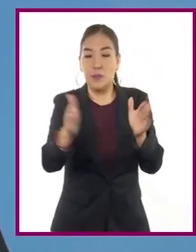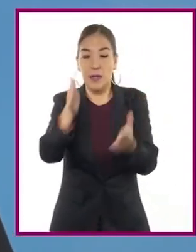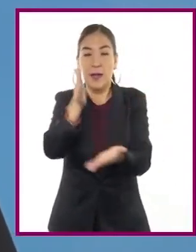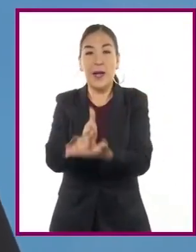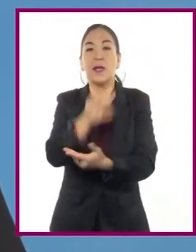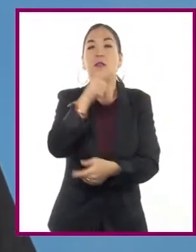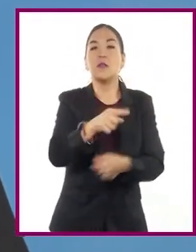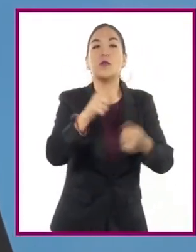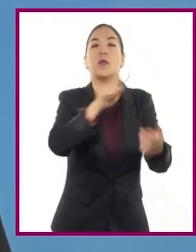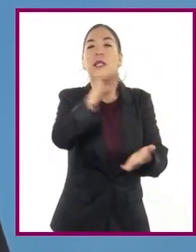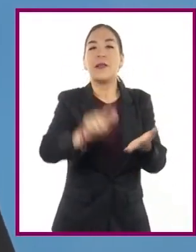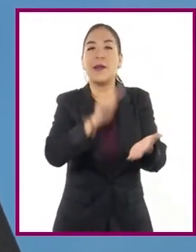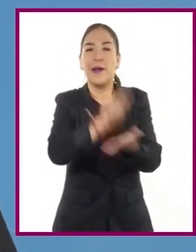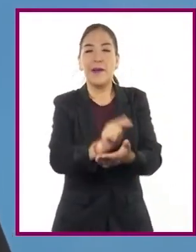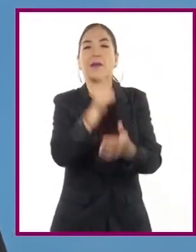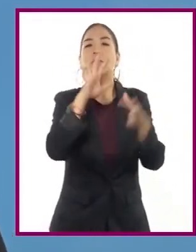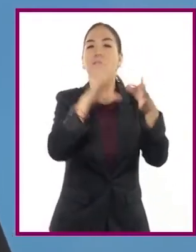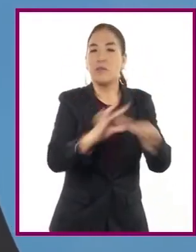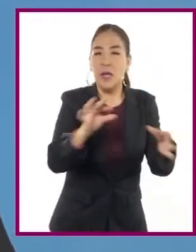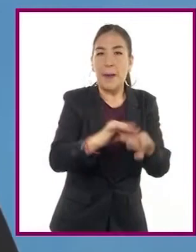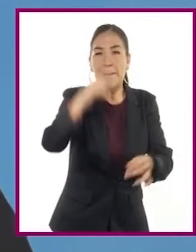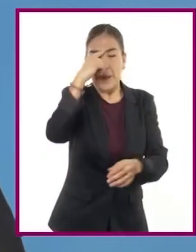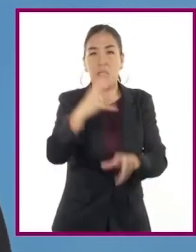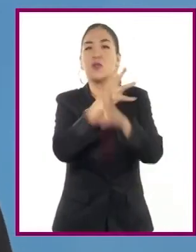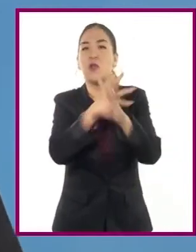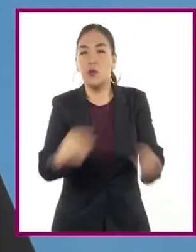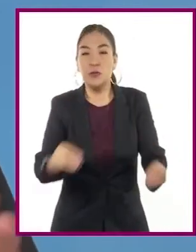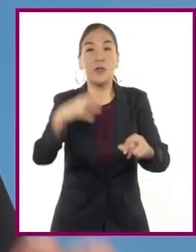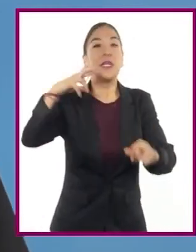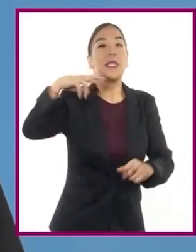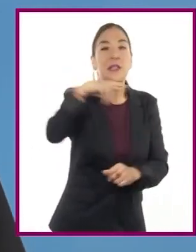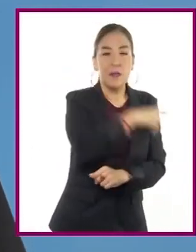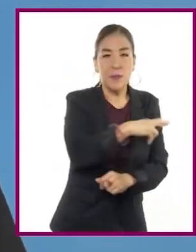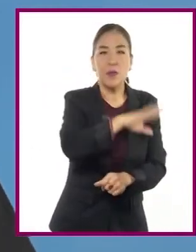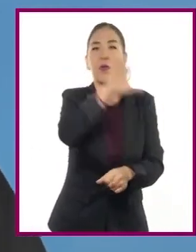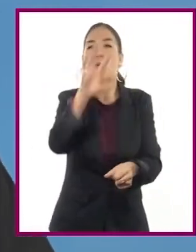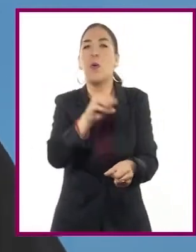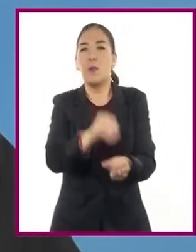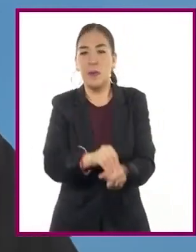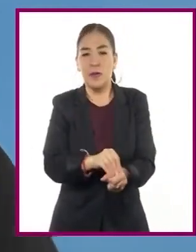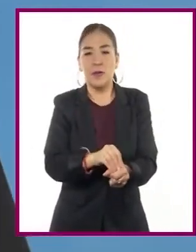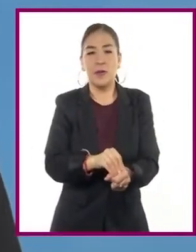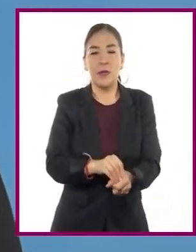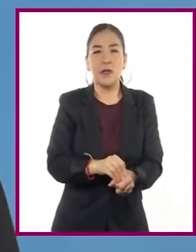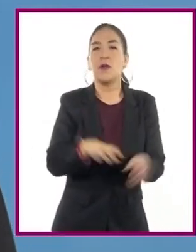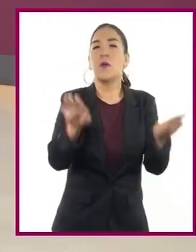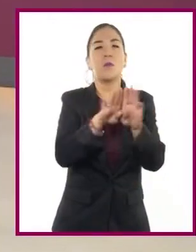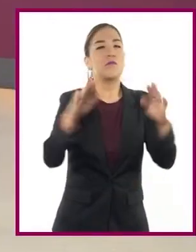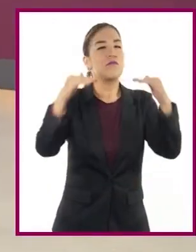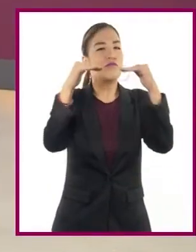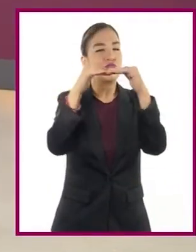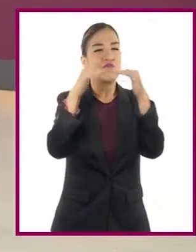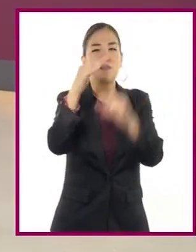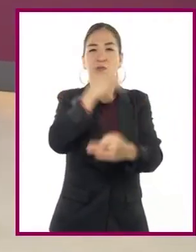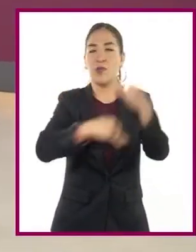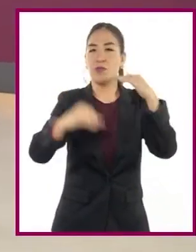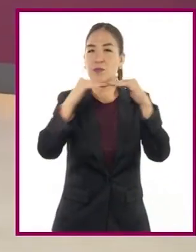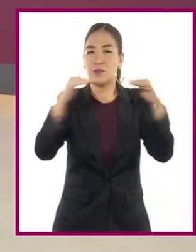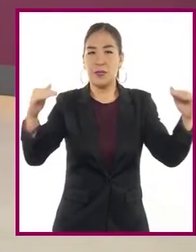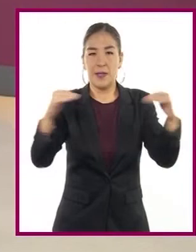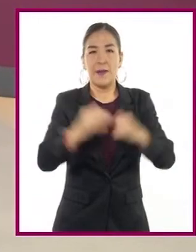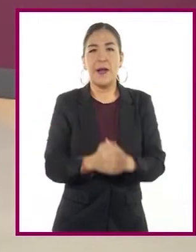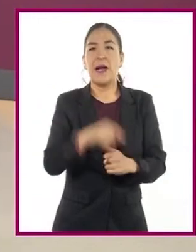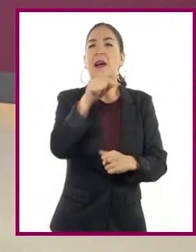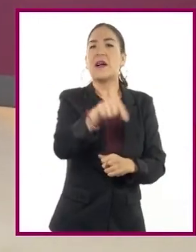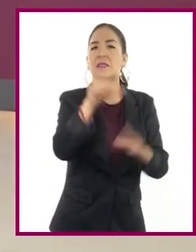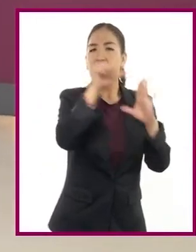leyes, emitiendo sus resoluciones de manera pronta, completa e imparcial. Este